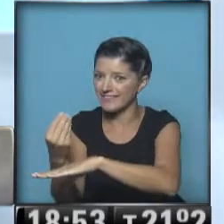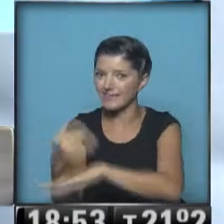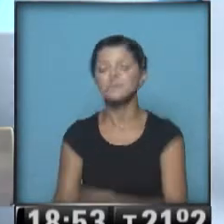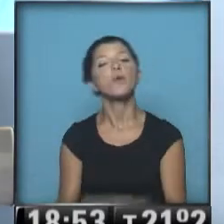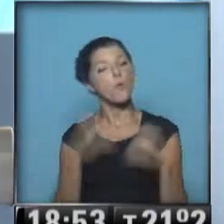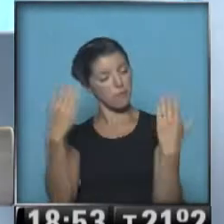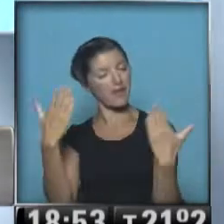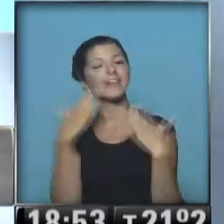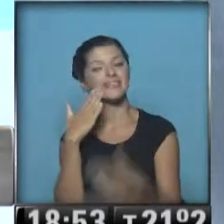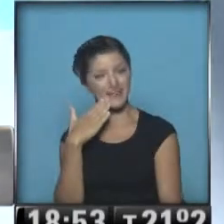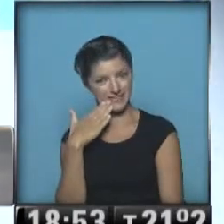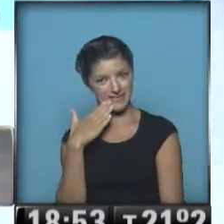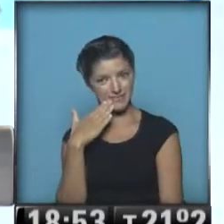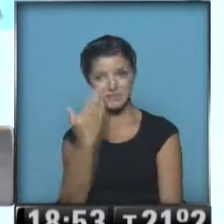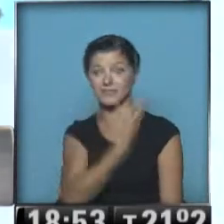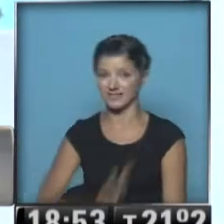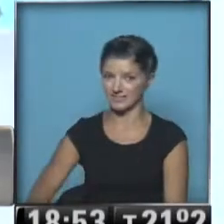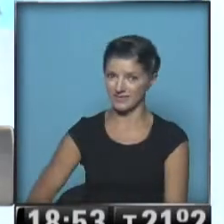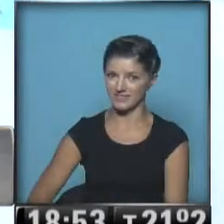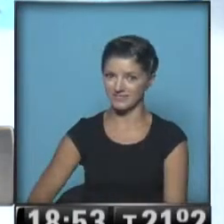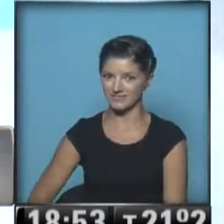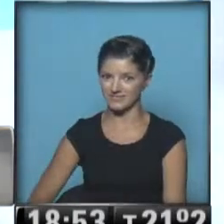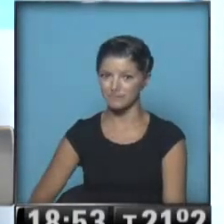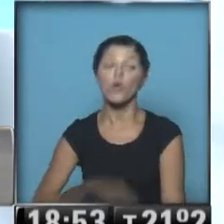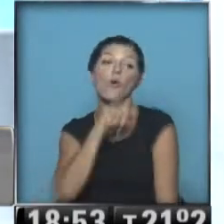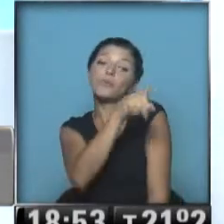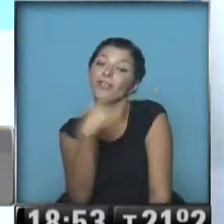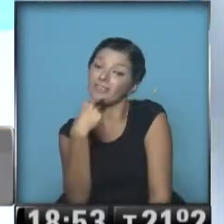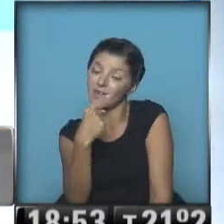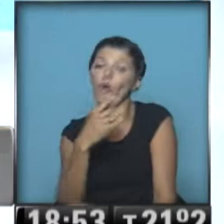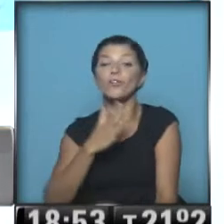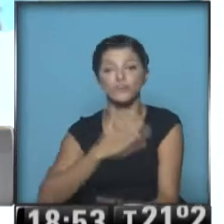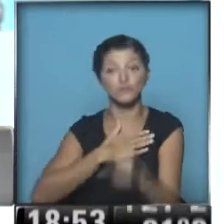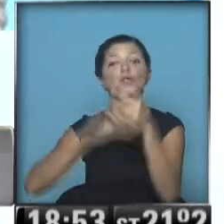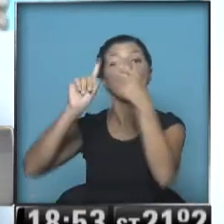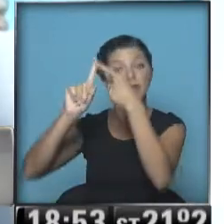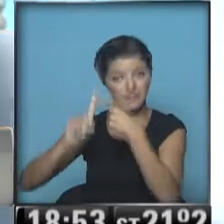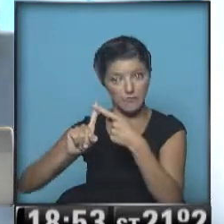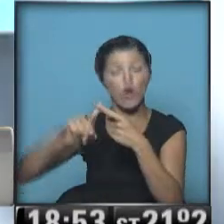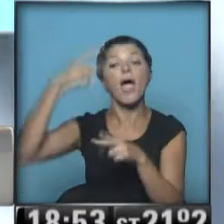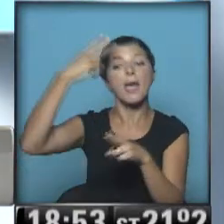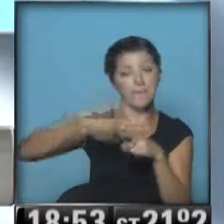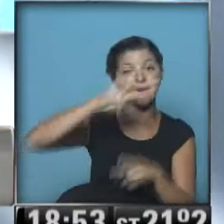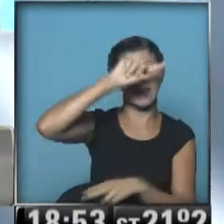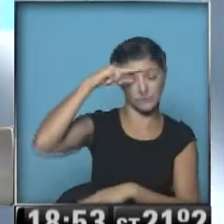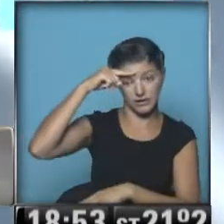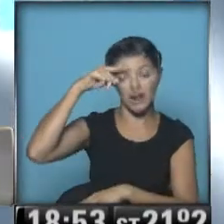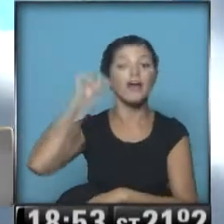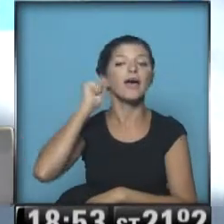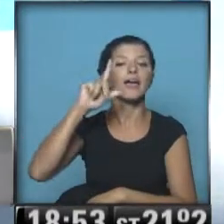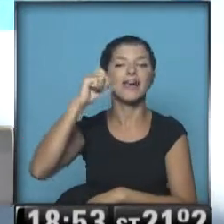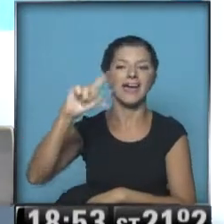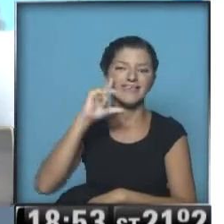Buenas tardes, querida presidenta. Bueno, como usted mandó, estamos conectando el Parque Nacional Los Glaciares con el Parque Nacional